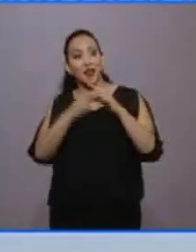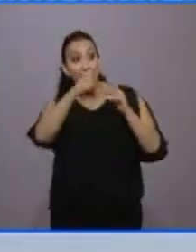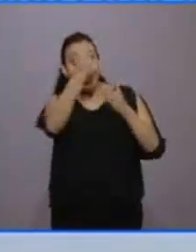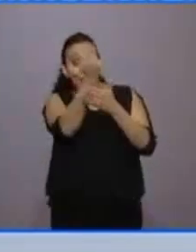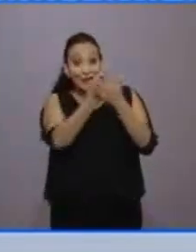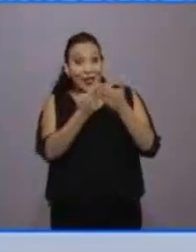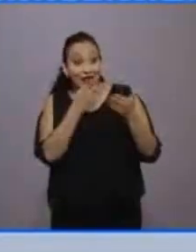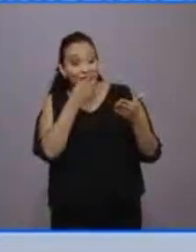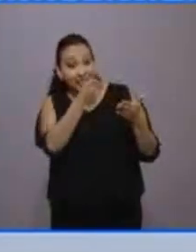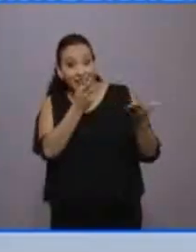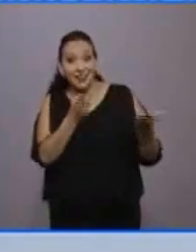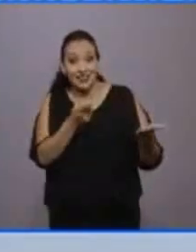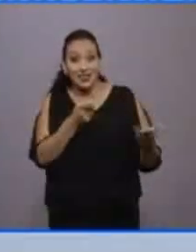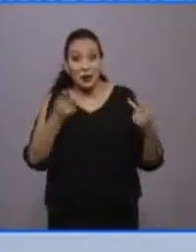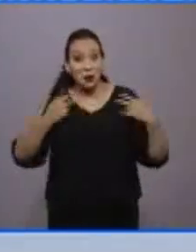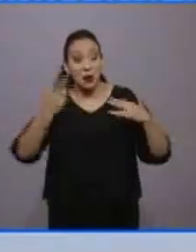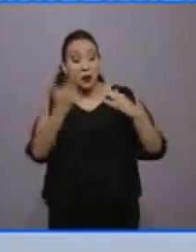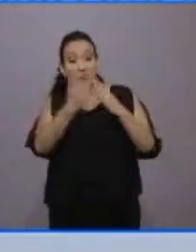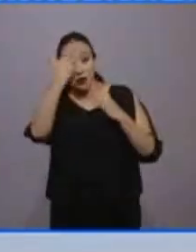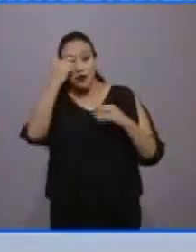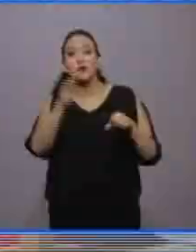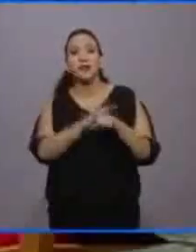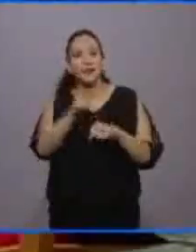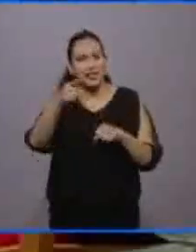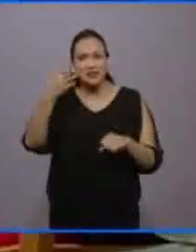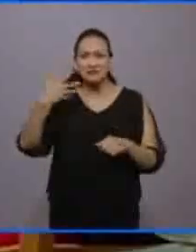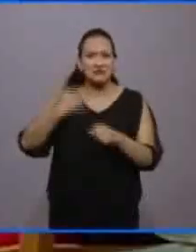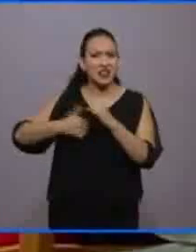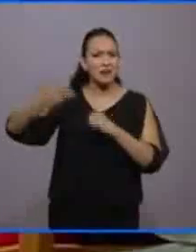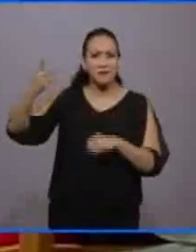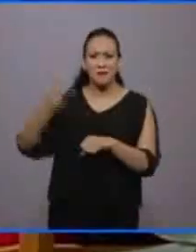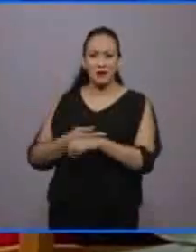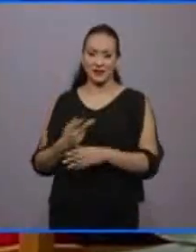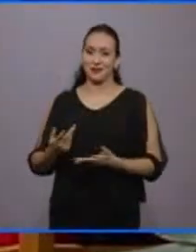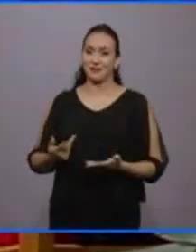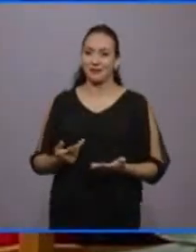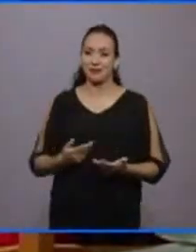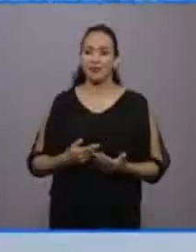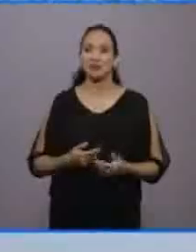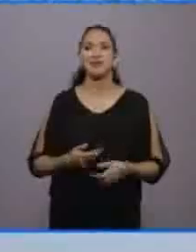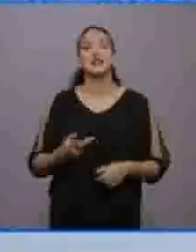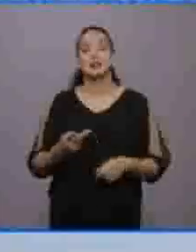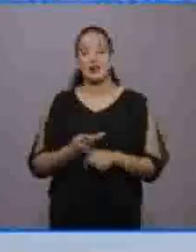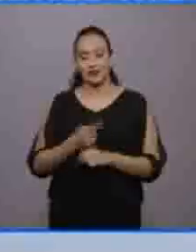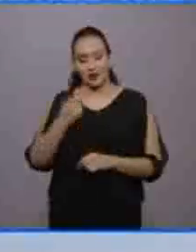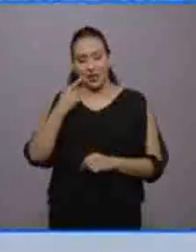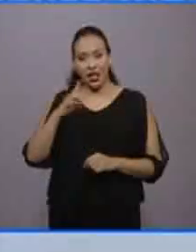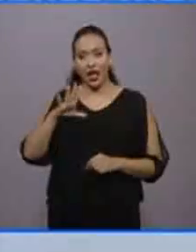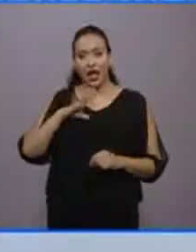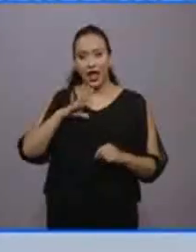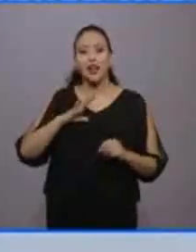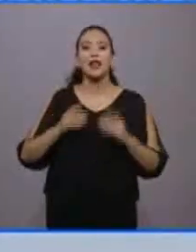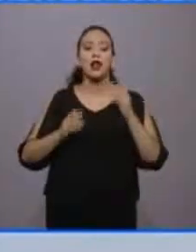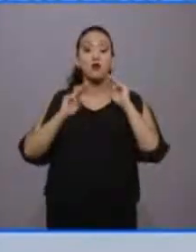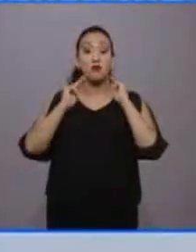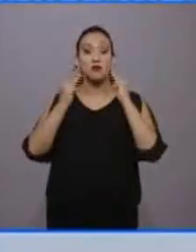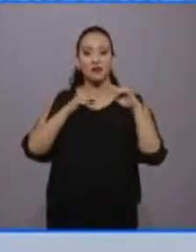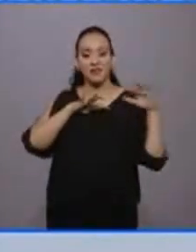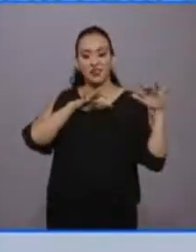por cierto, de los últimos 15 años. Ha habido un proceso de colonización de los barrios por parte de los